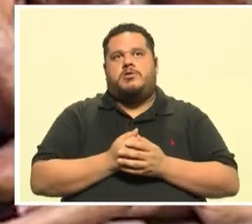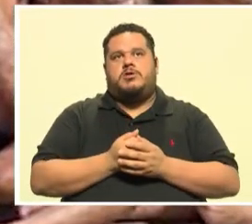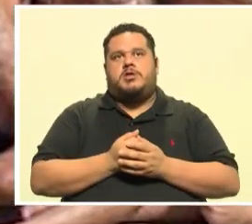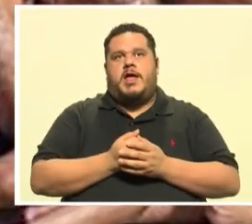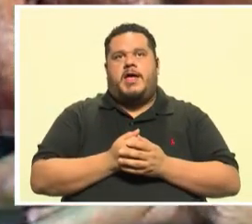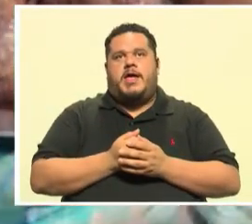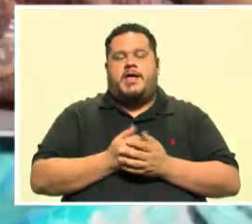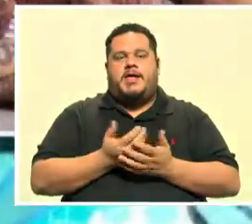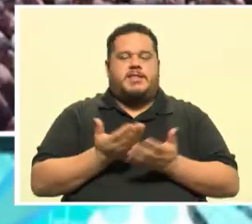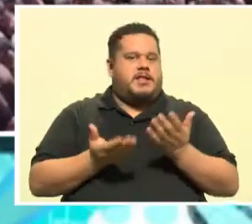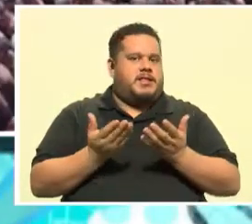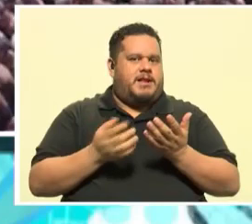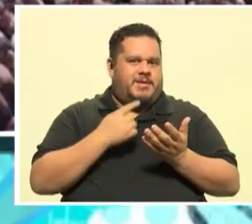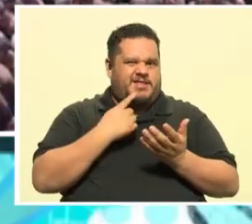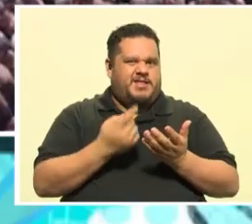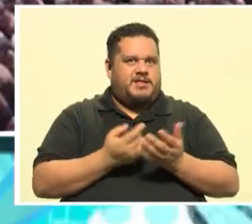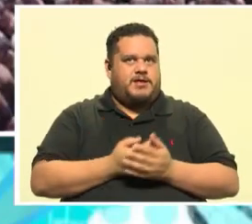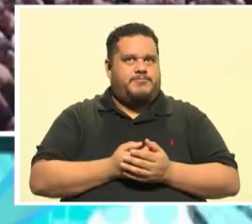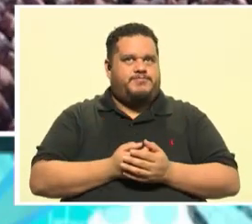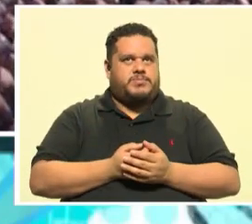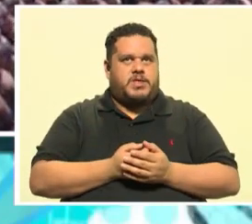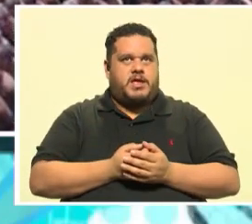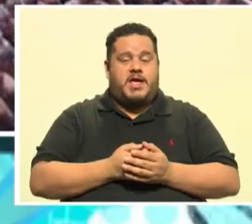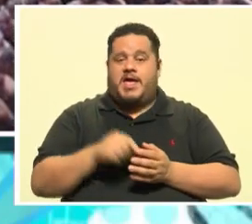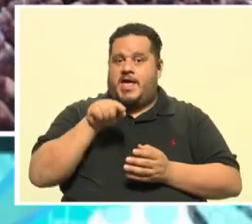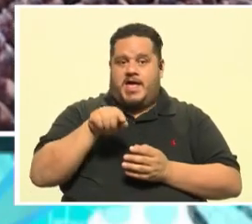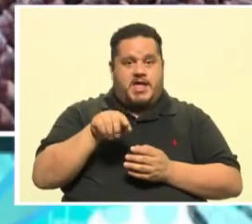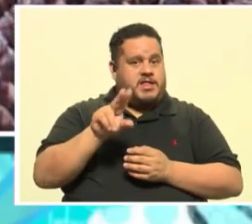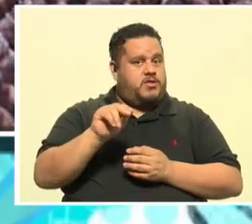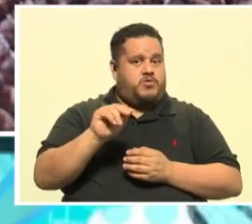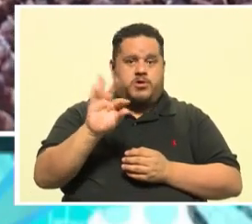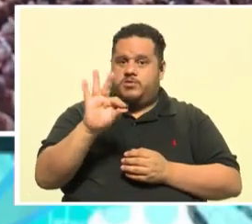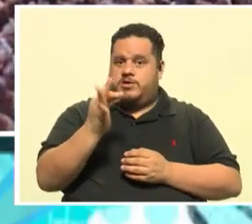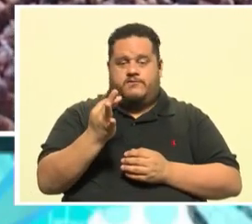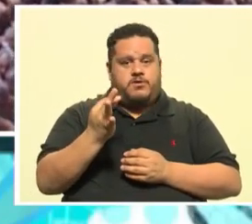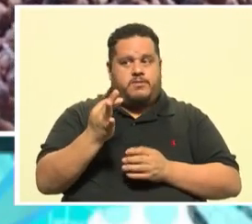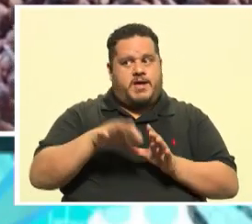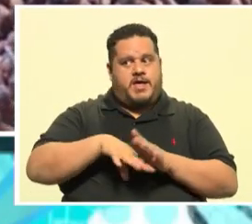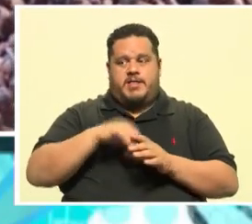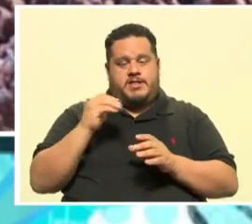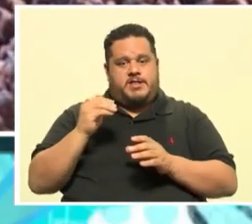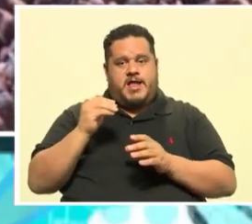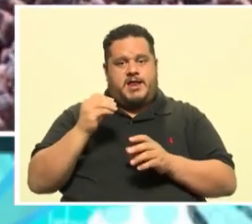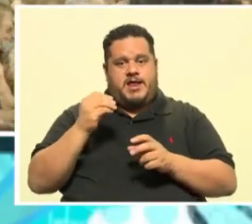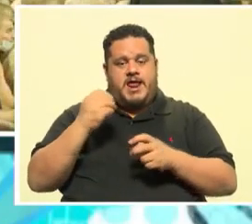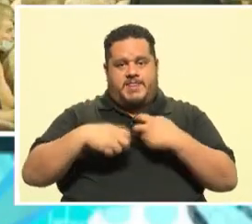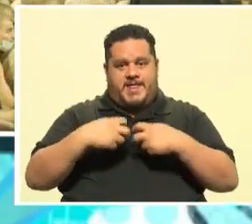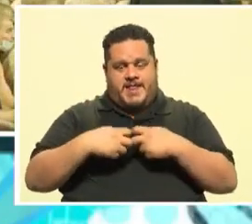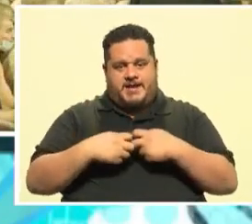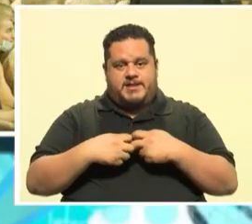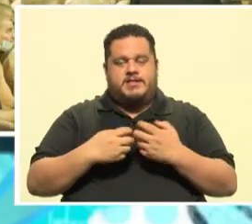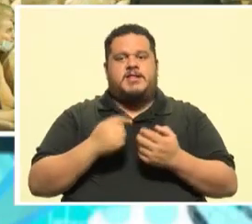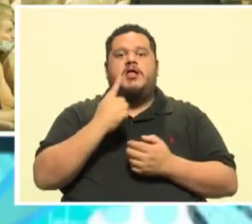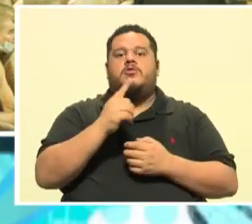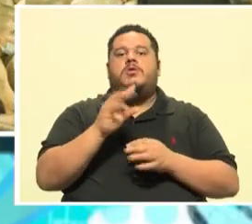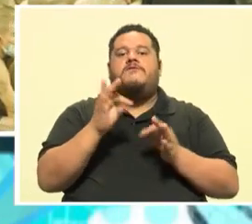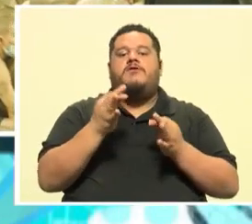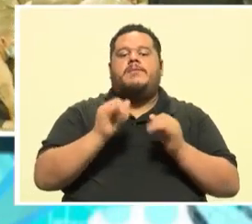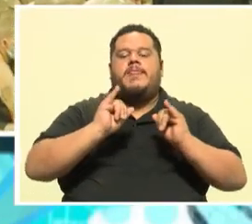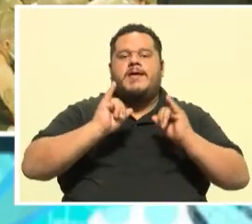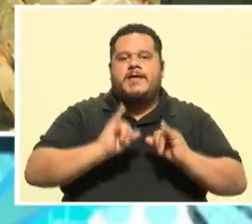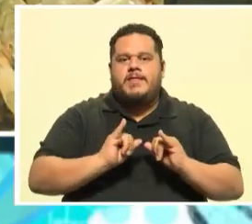que son frontera con Guatemala. Hay también mucho control en el norte, de manera que las personas terminan como